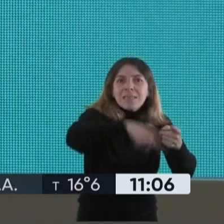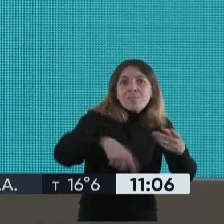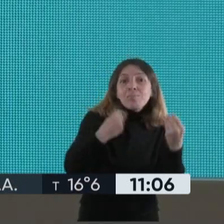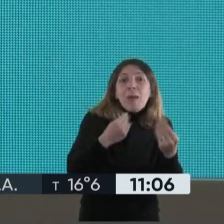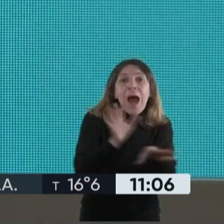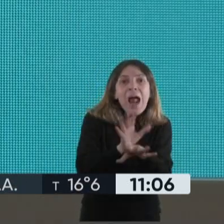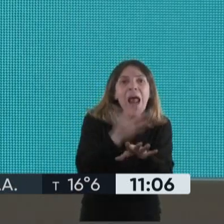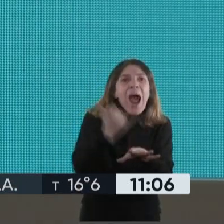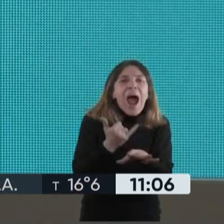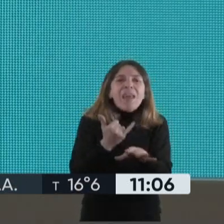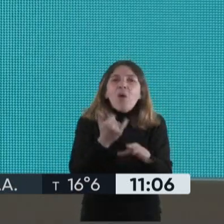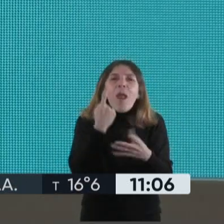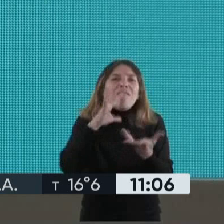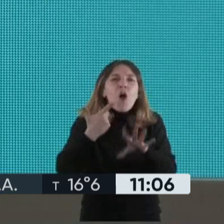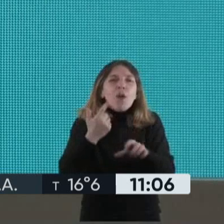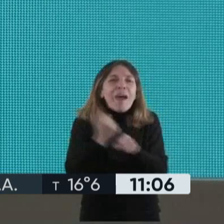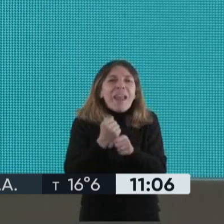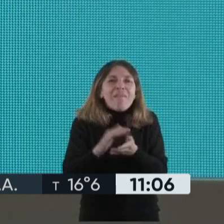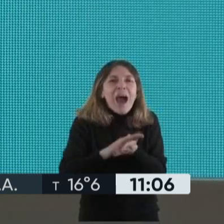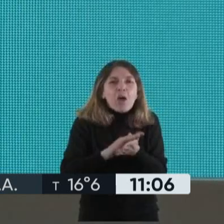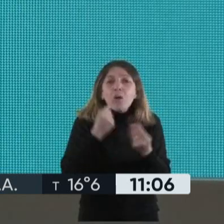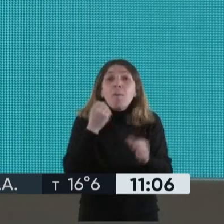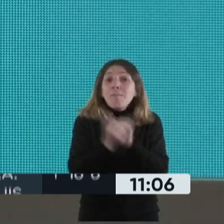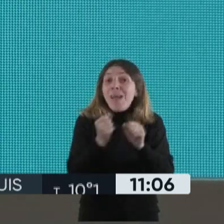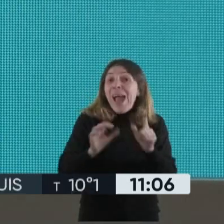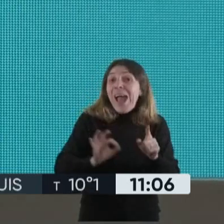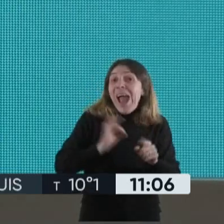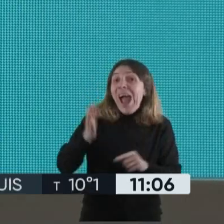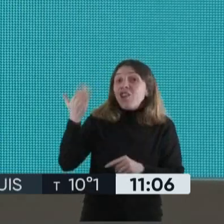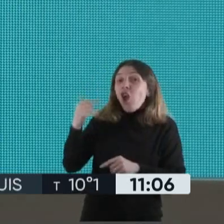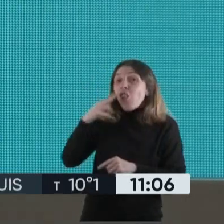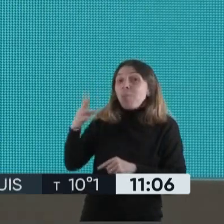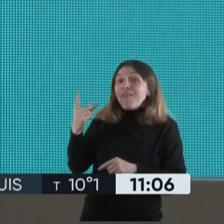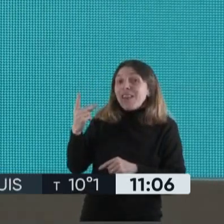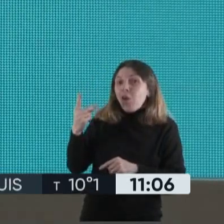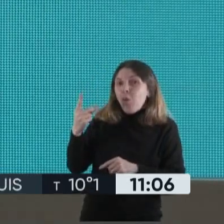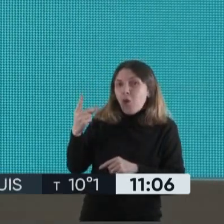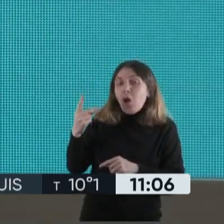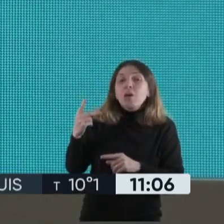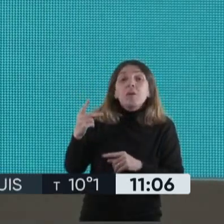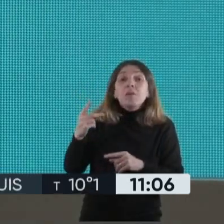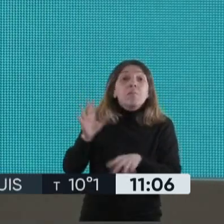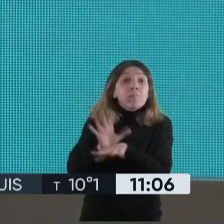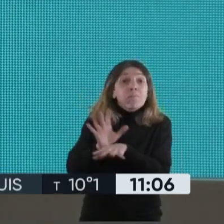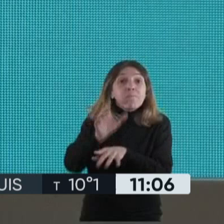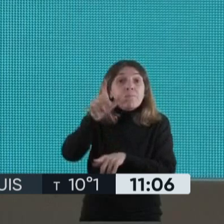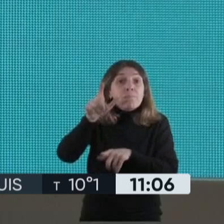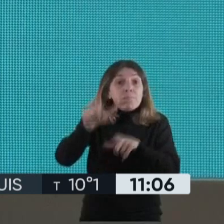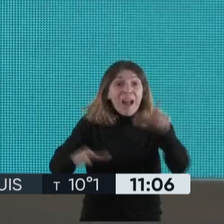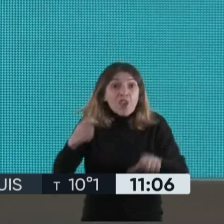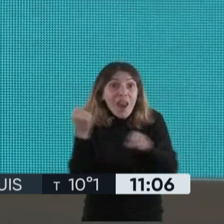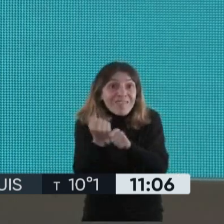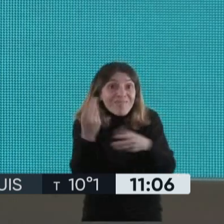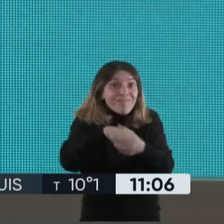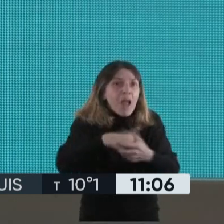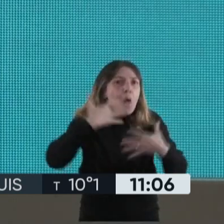obtenga respecto a una línea base, que es la producción efectiva del año 2021, siempre que los beneficiarios cumplan con el